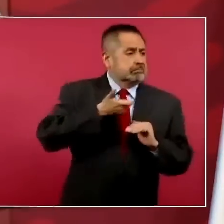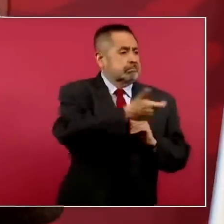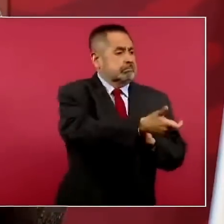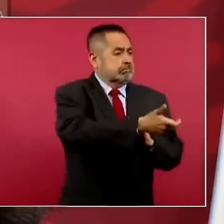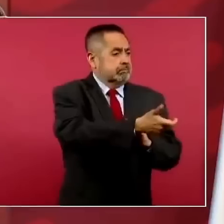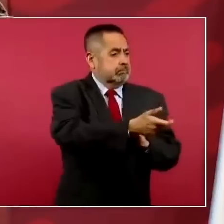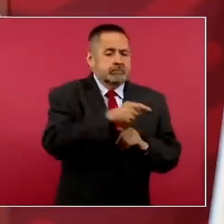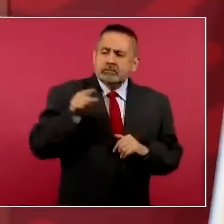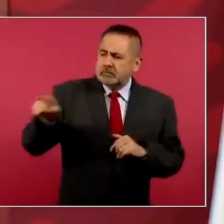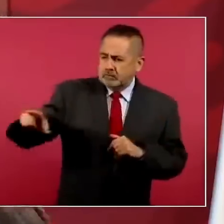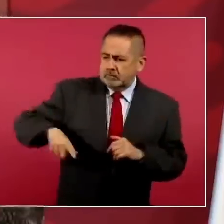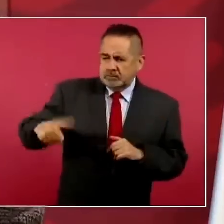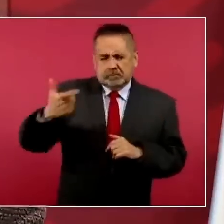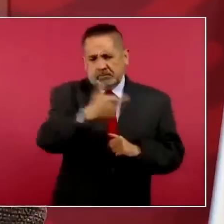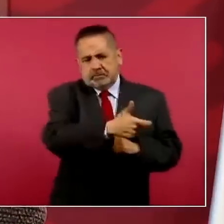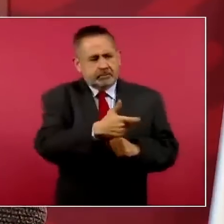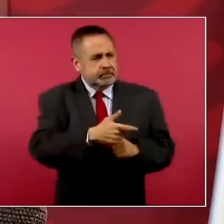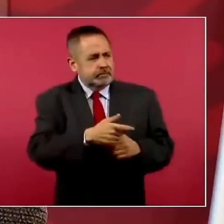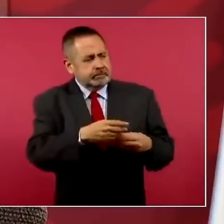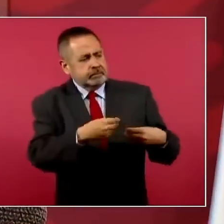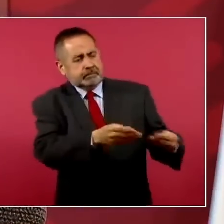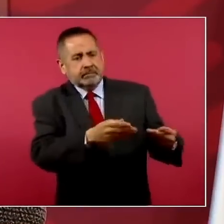privadas de unos cuantos en deuda pública,